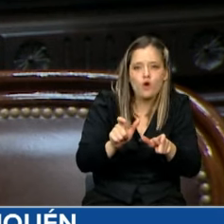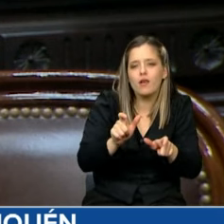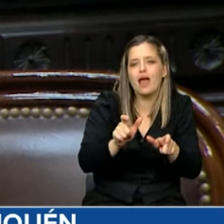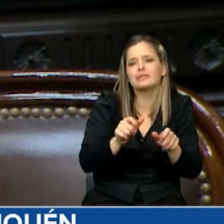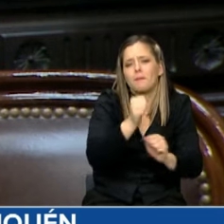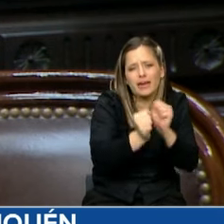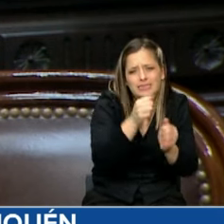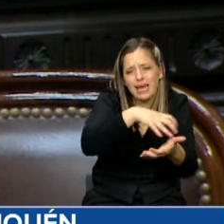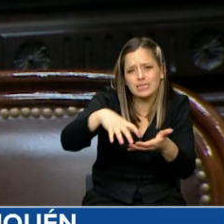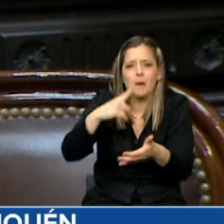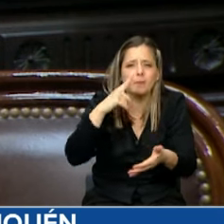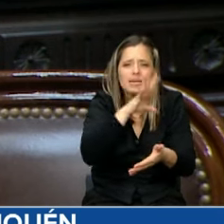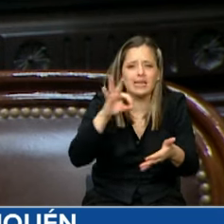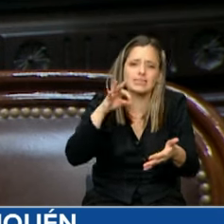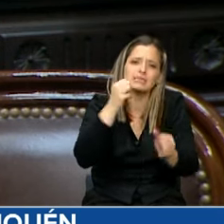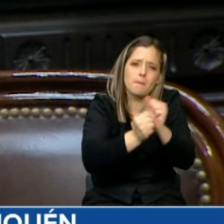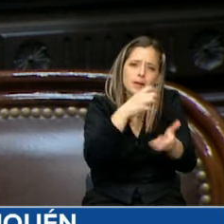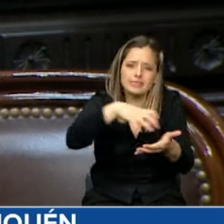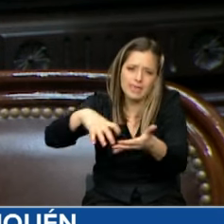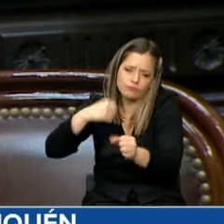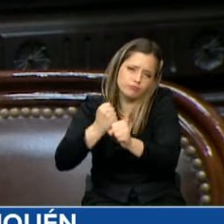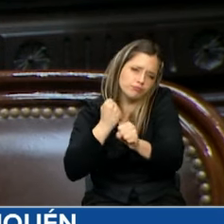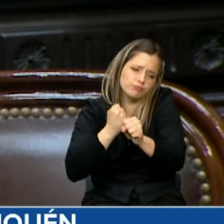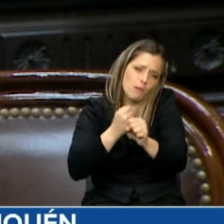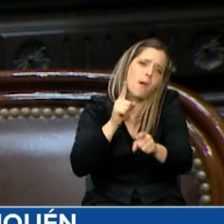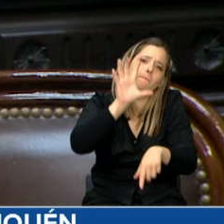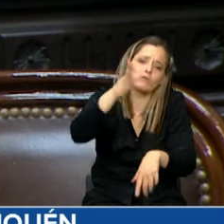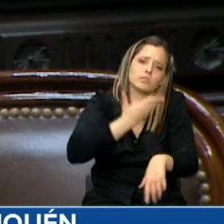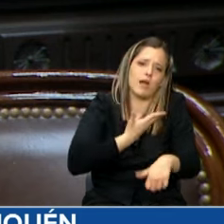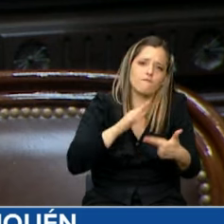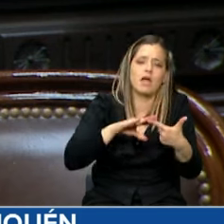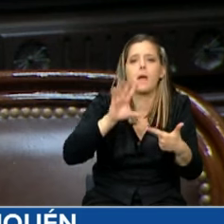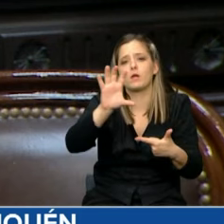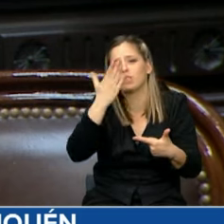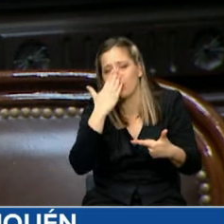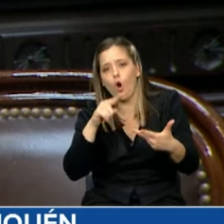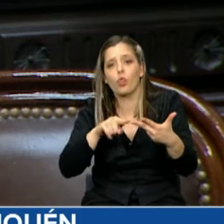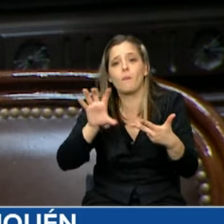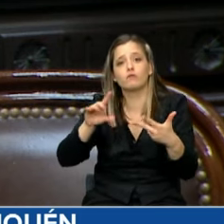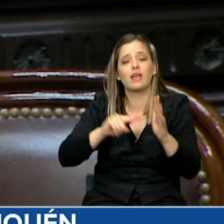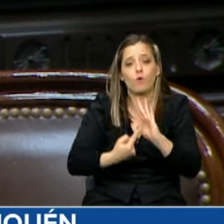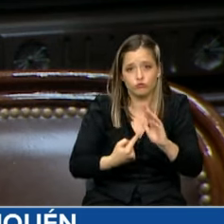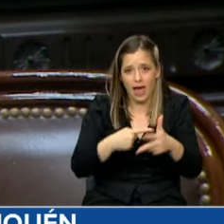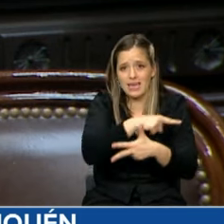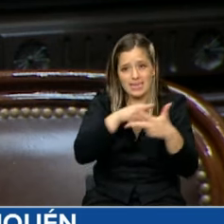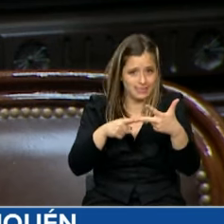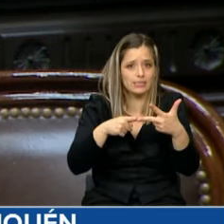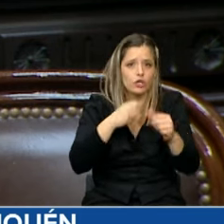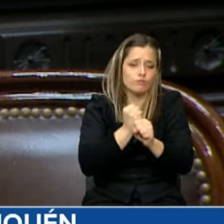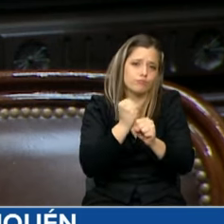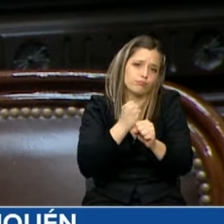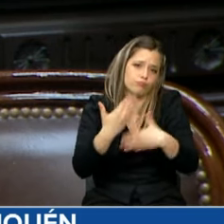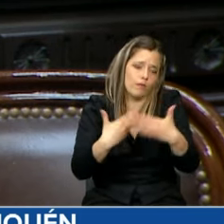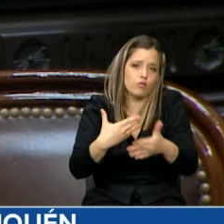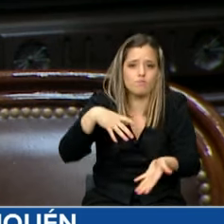empresas que vienen desarrollándose en Santa Fe en Córdoba y en la provincia de Buenos Aires que bajo el crecimiento de vacam